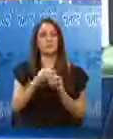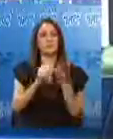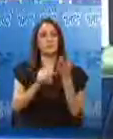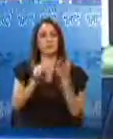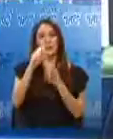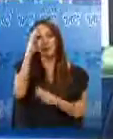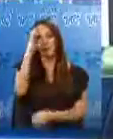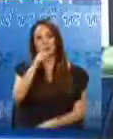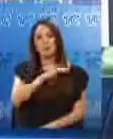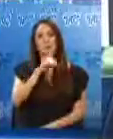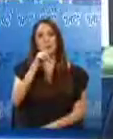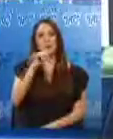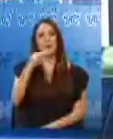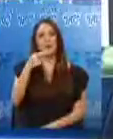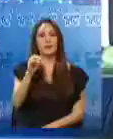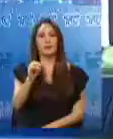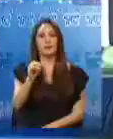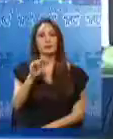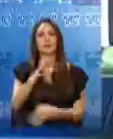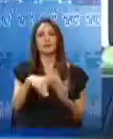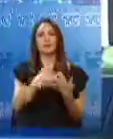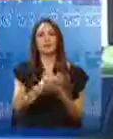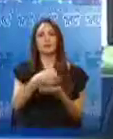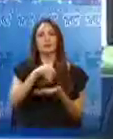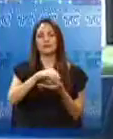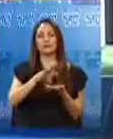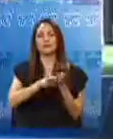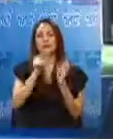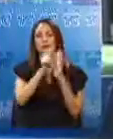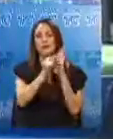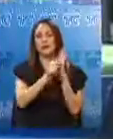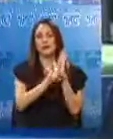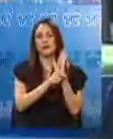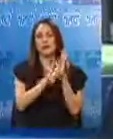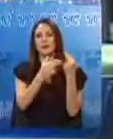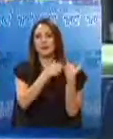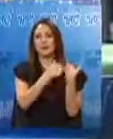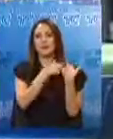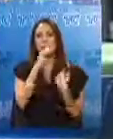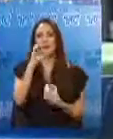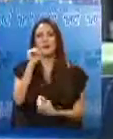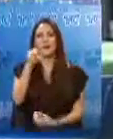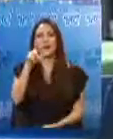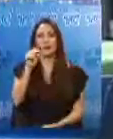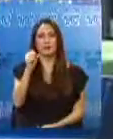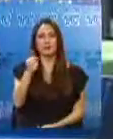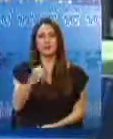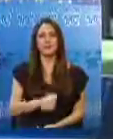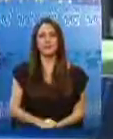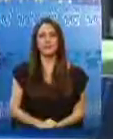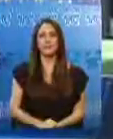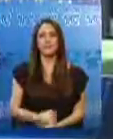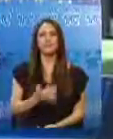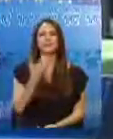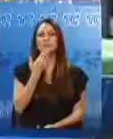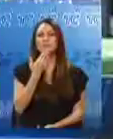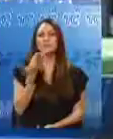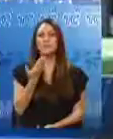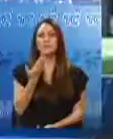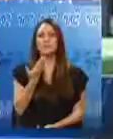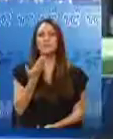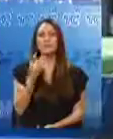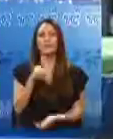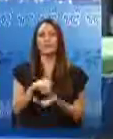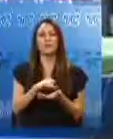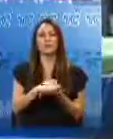del Interior, Diego Fuentes, dio detalles de la relación que tendría Carlos P.C. en la red de corrupción. Conozcamos cómo se habían